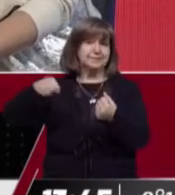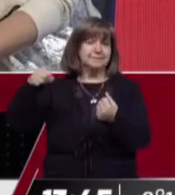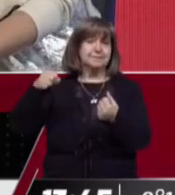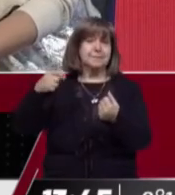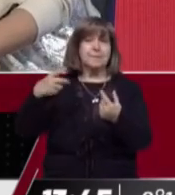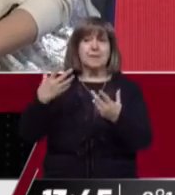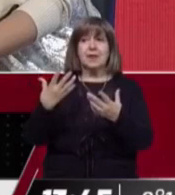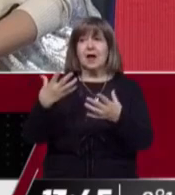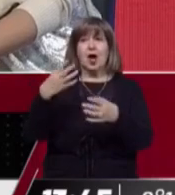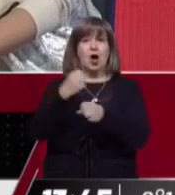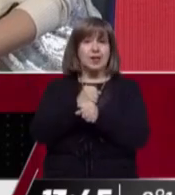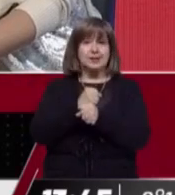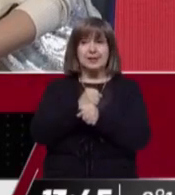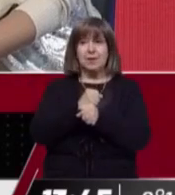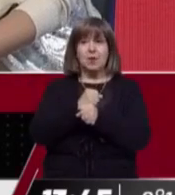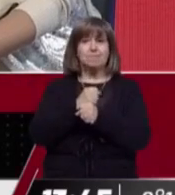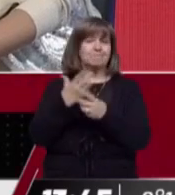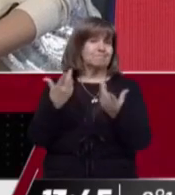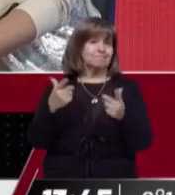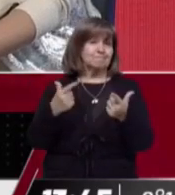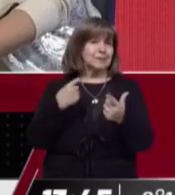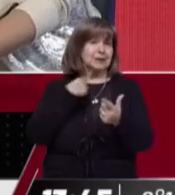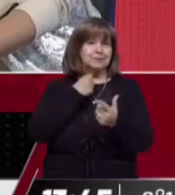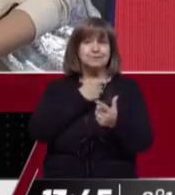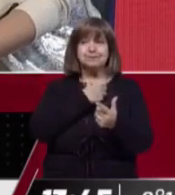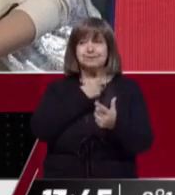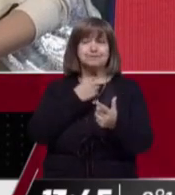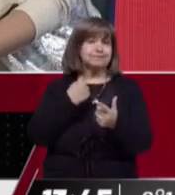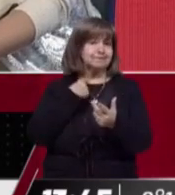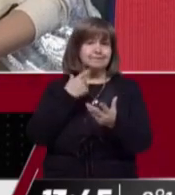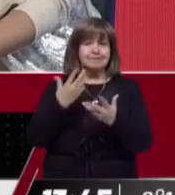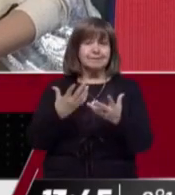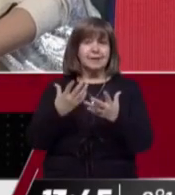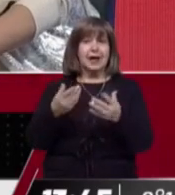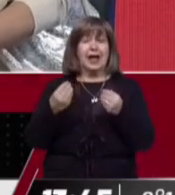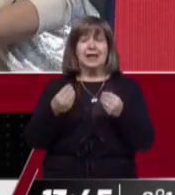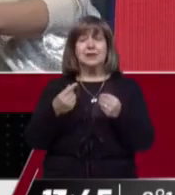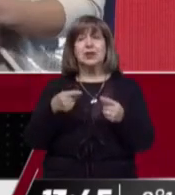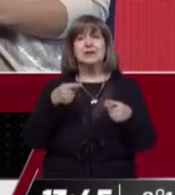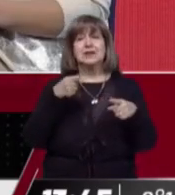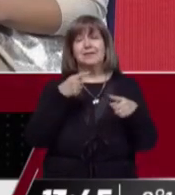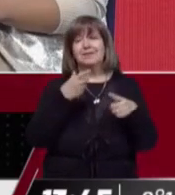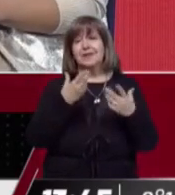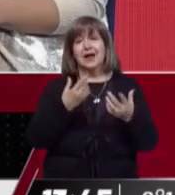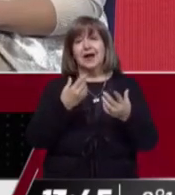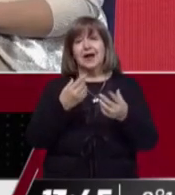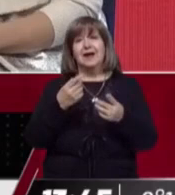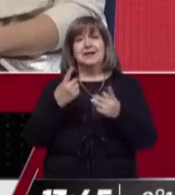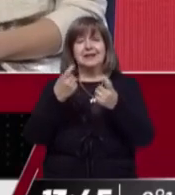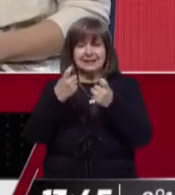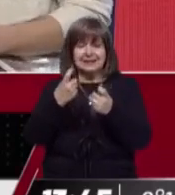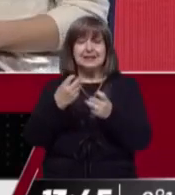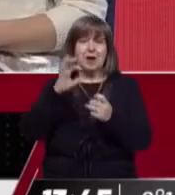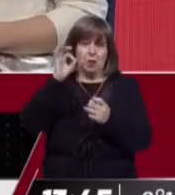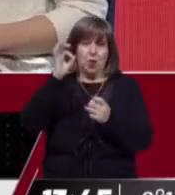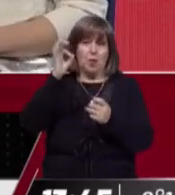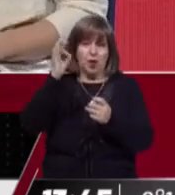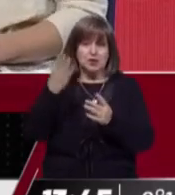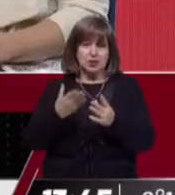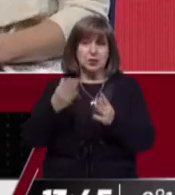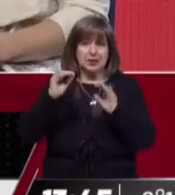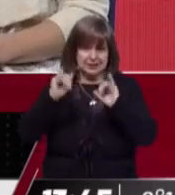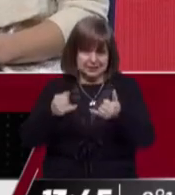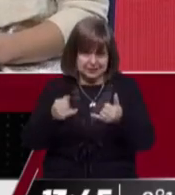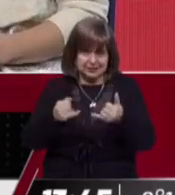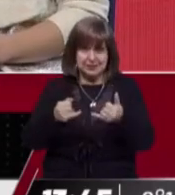a otras escuelas el debate es más intenso es Obviamente que necesitamos una mejora salarial que